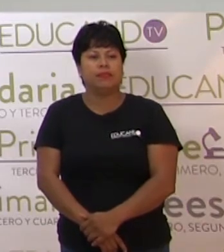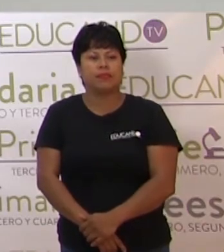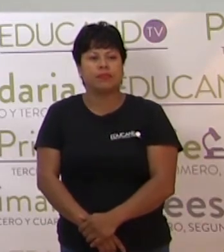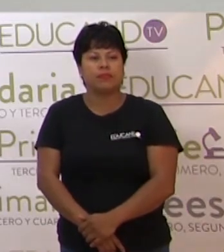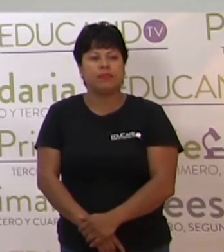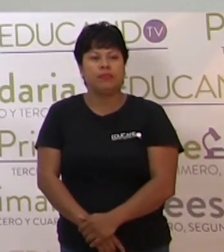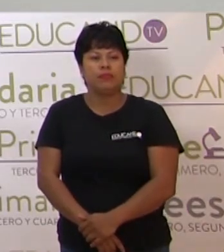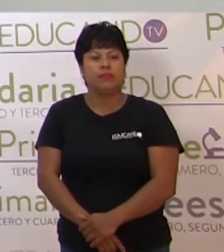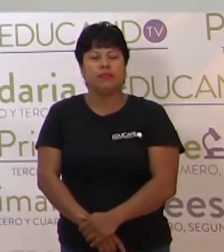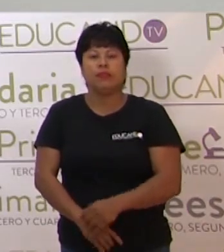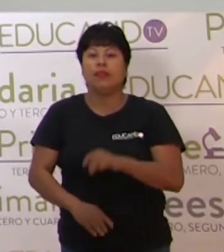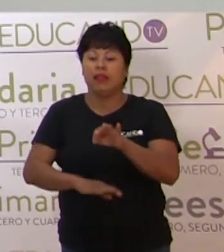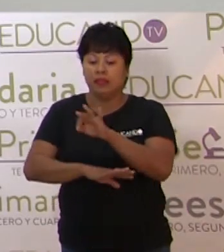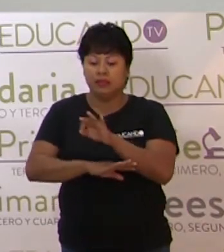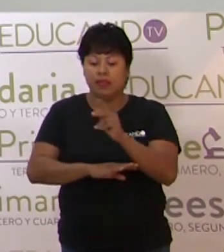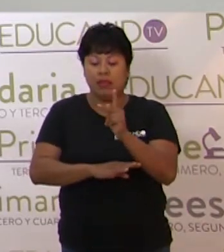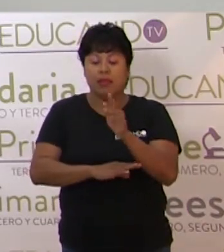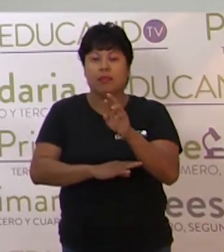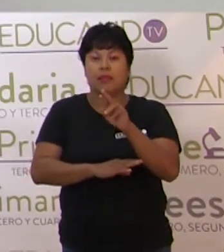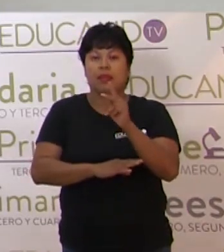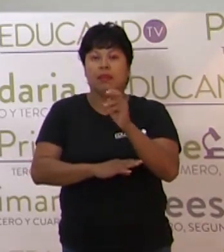una línea perpendicular